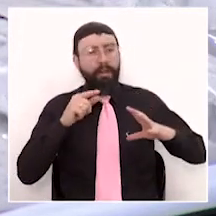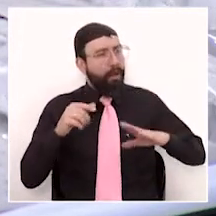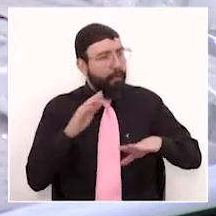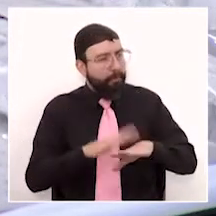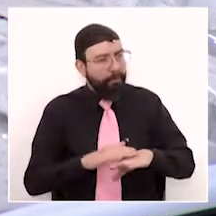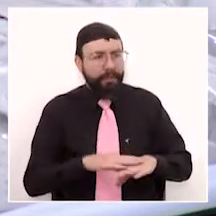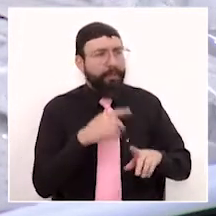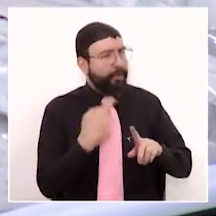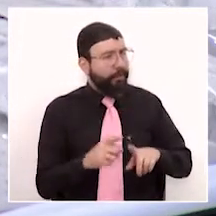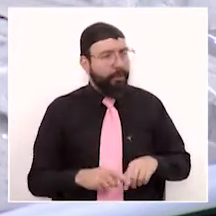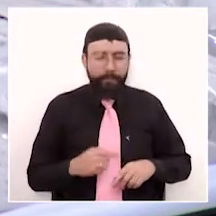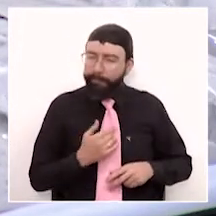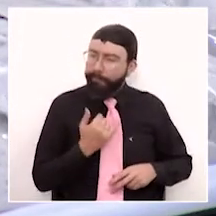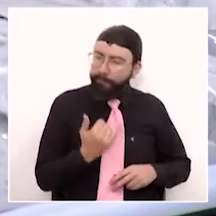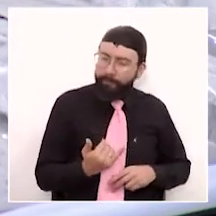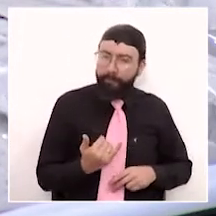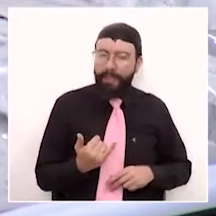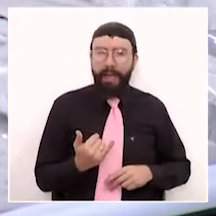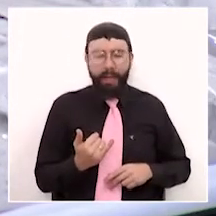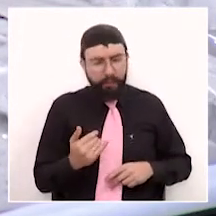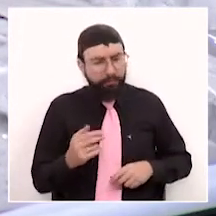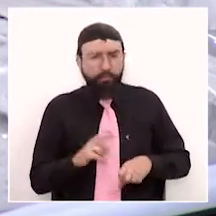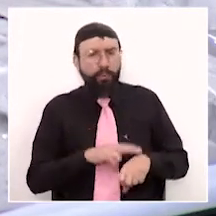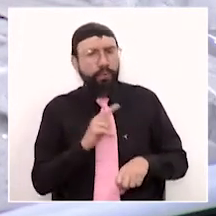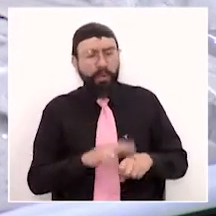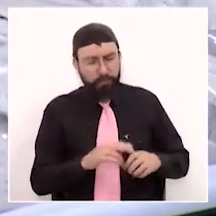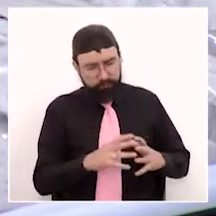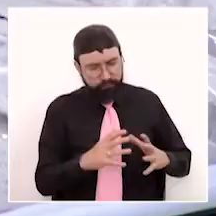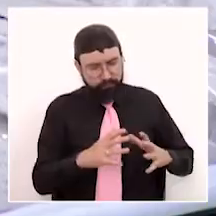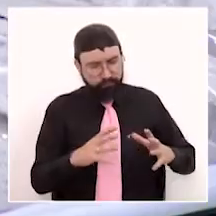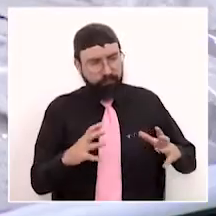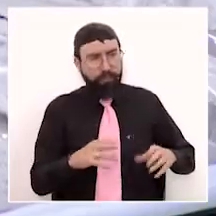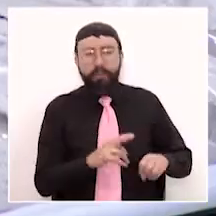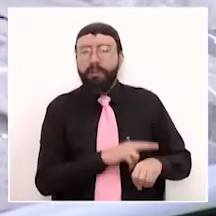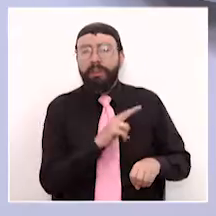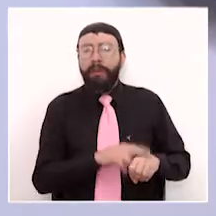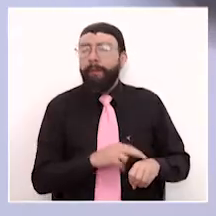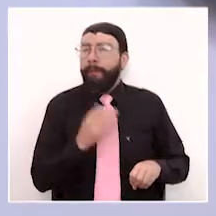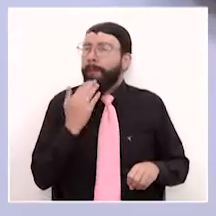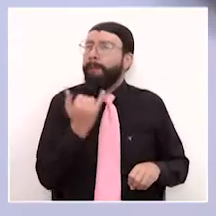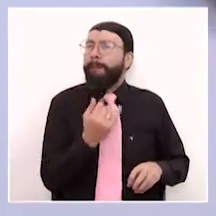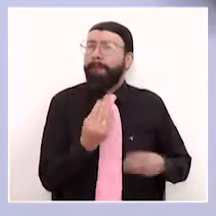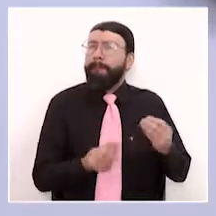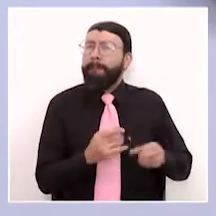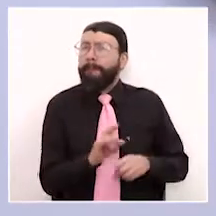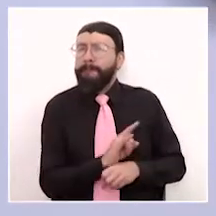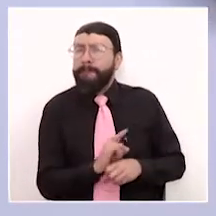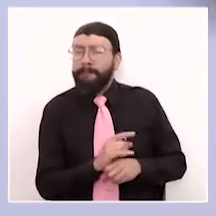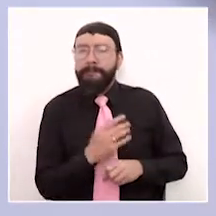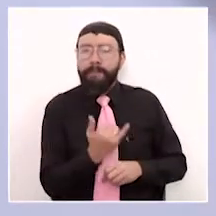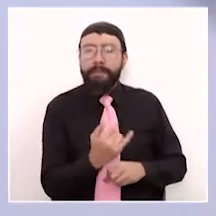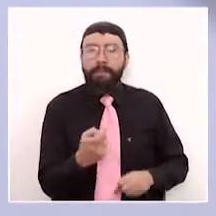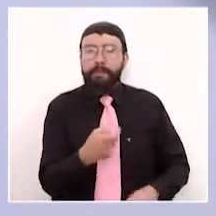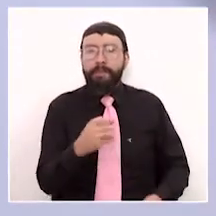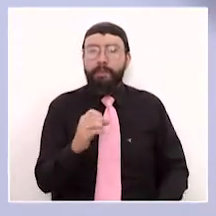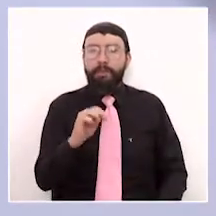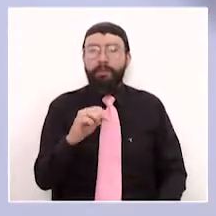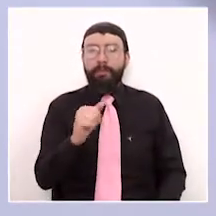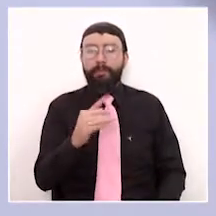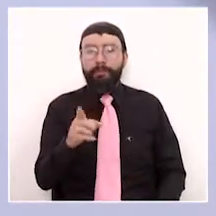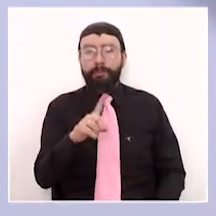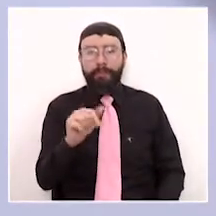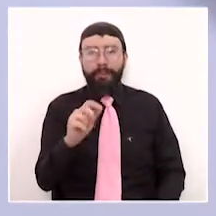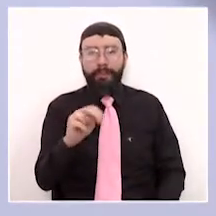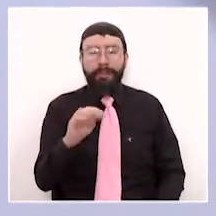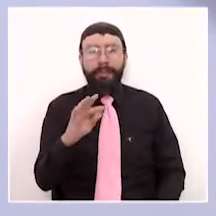otro tipo de espesantes naturales. Por ejemplo, en este caso estamos utilizando algo que se llama goma santán. La goma